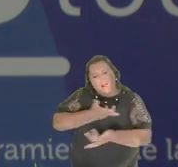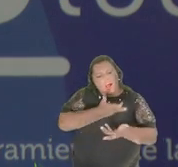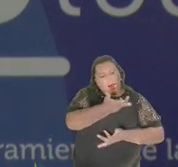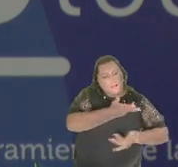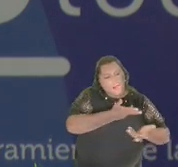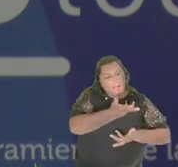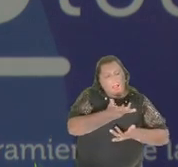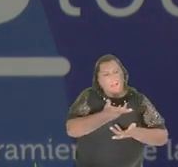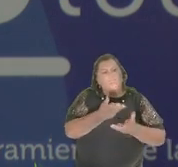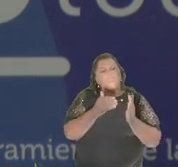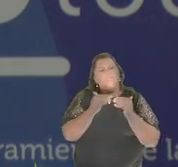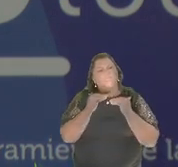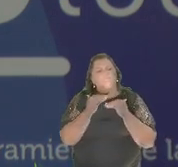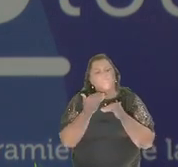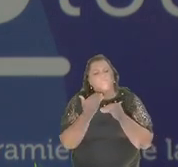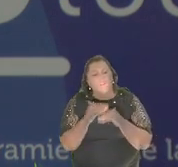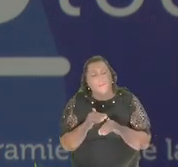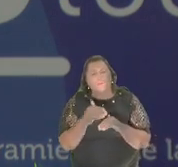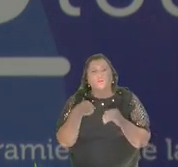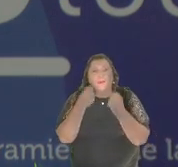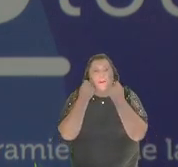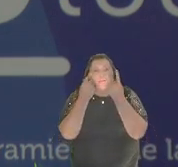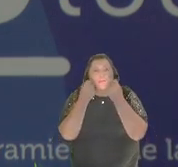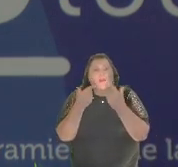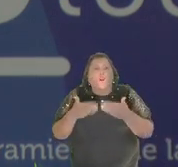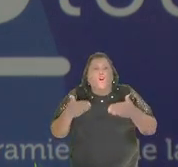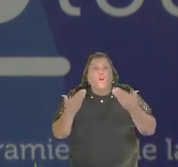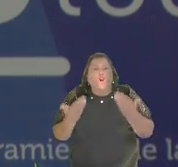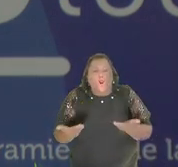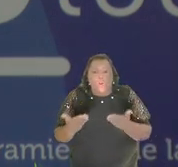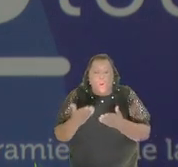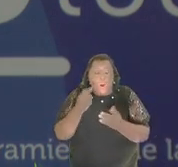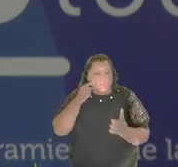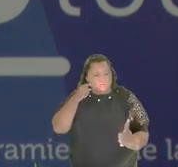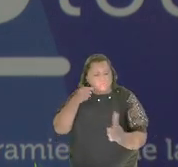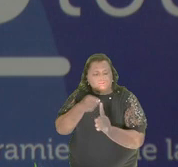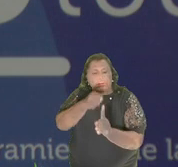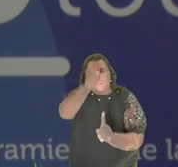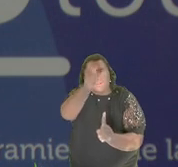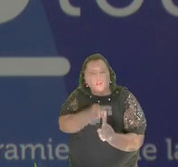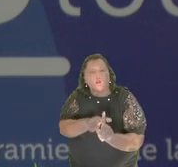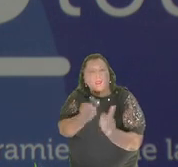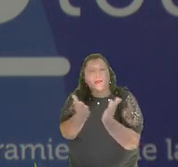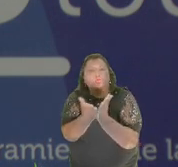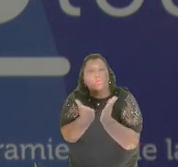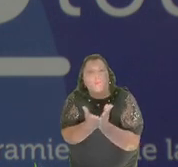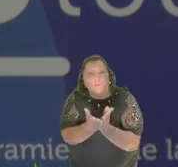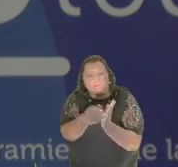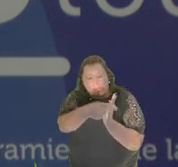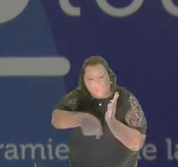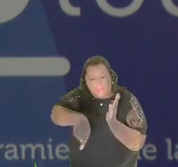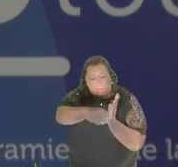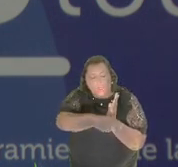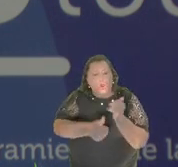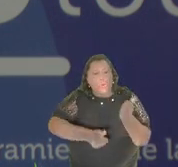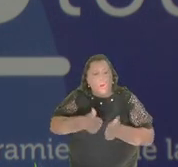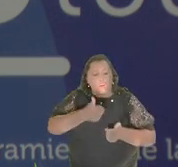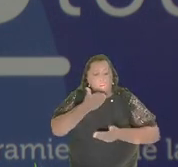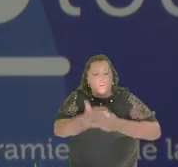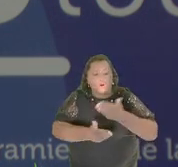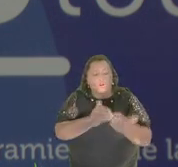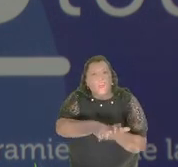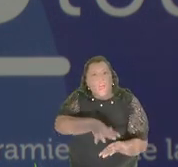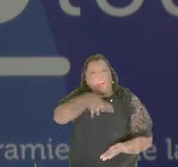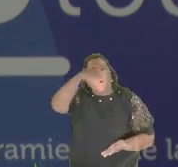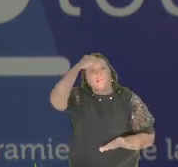requisitos mínimos a entender y poner en el centro el estudiante, su proceso de aprendizaje y cuál sería justamente esta